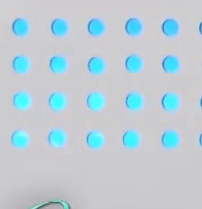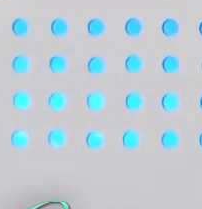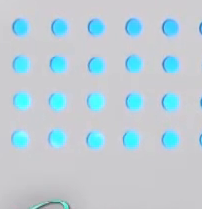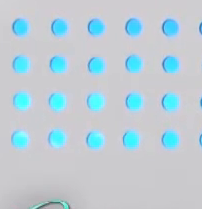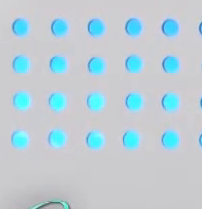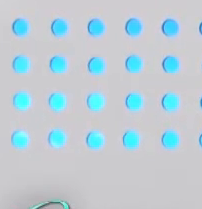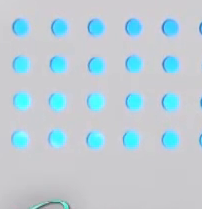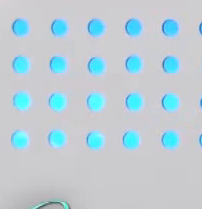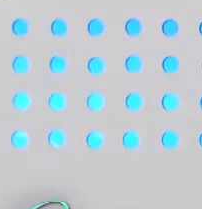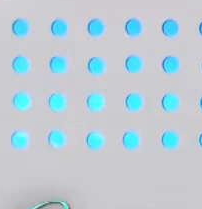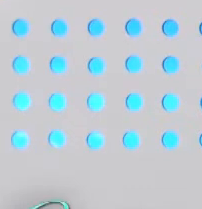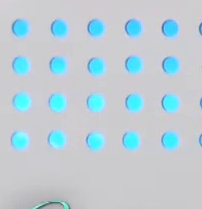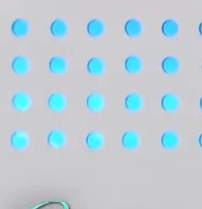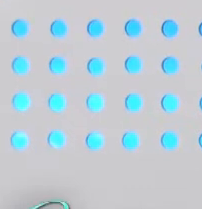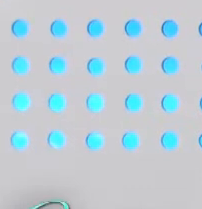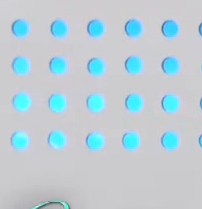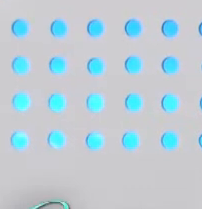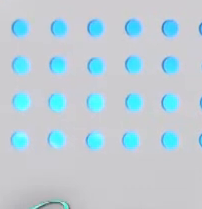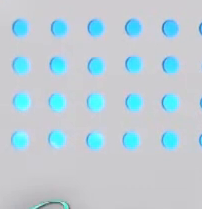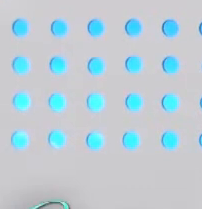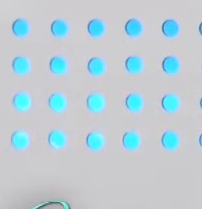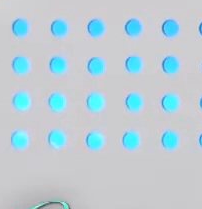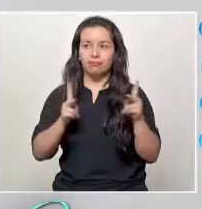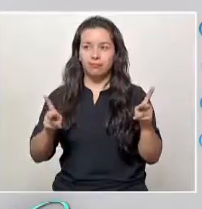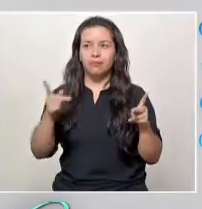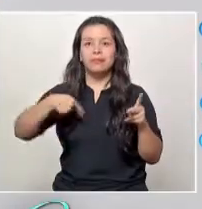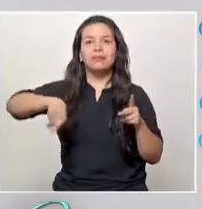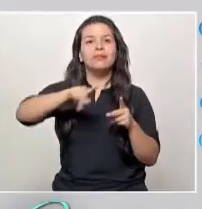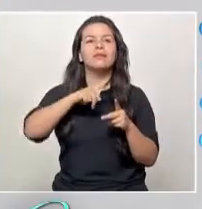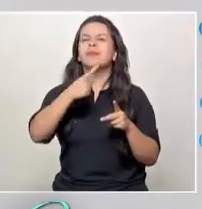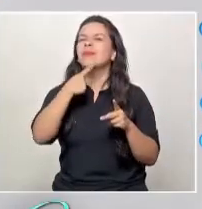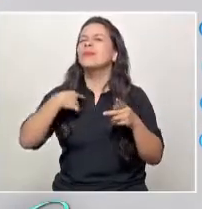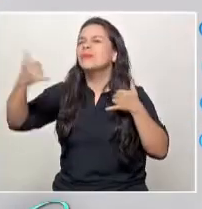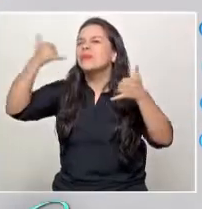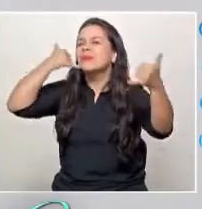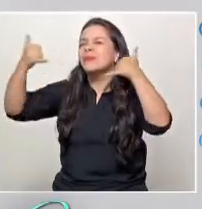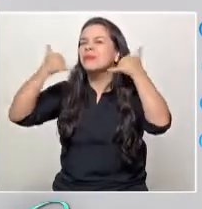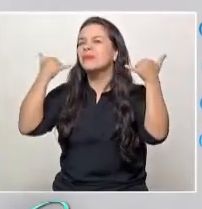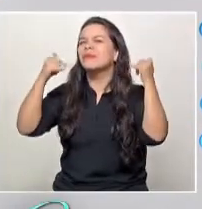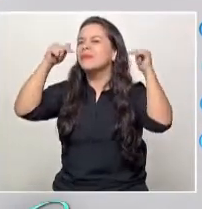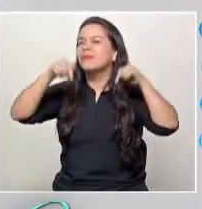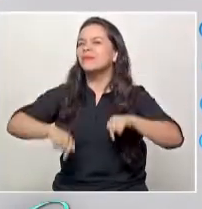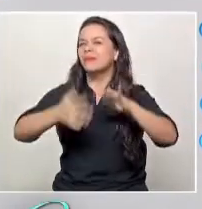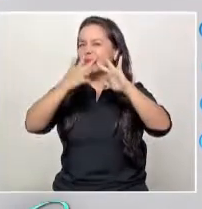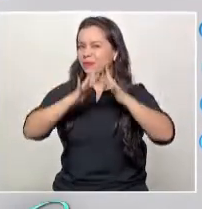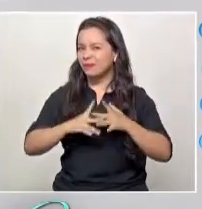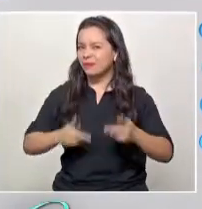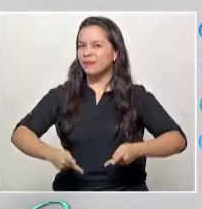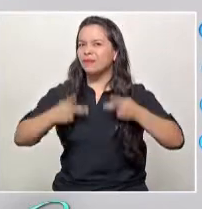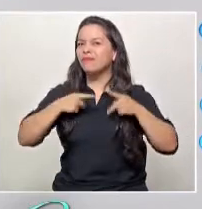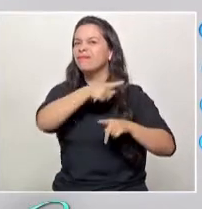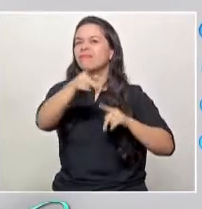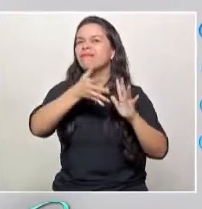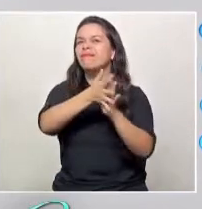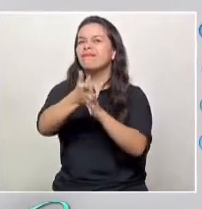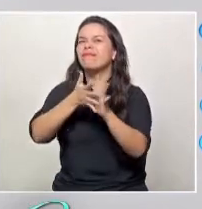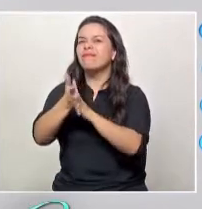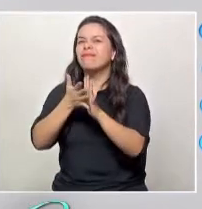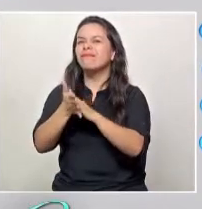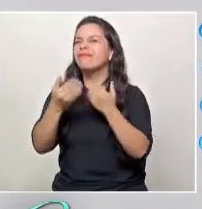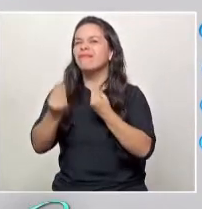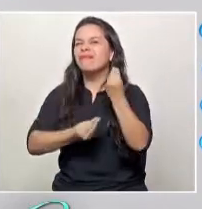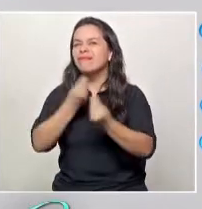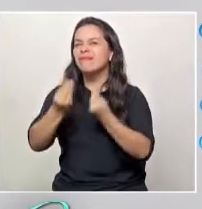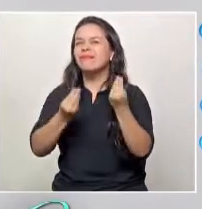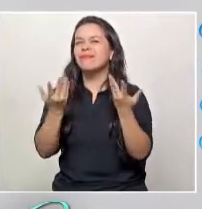televisión. Por eso, muchas personas cuando emitimos llamadas en Conexión Vital, hablan de buenas noches.